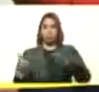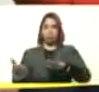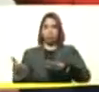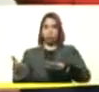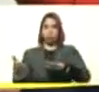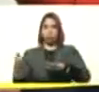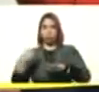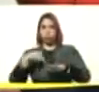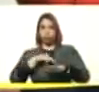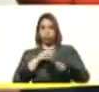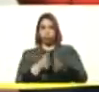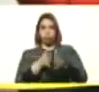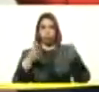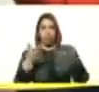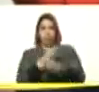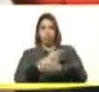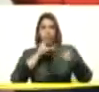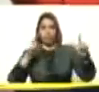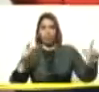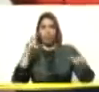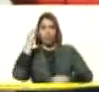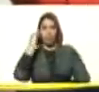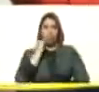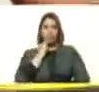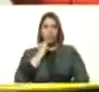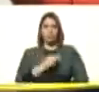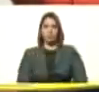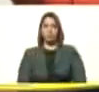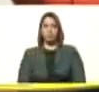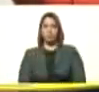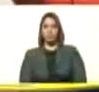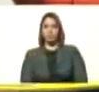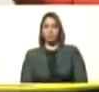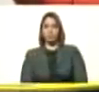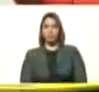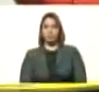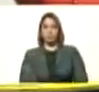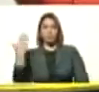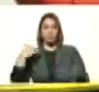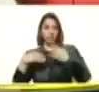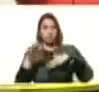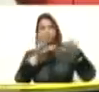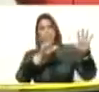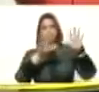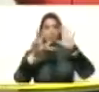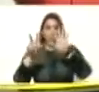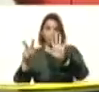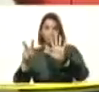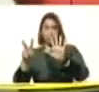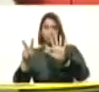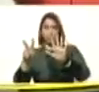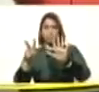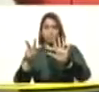de nuestro gran libertador Simón Bolívar. Aquel 17 de diciembre